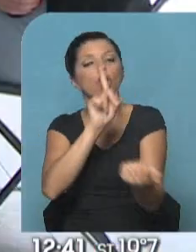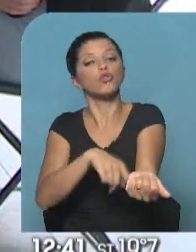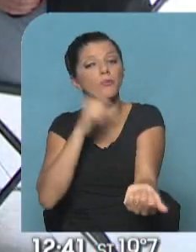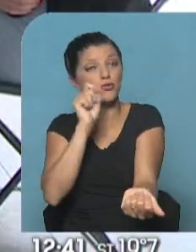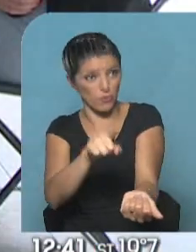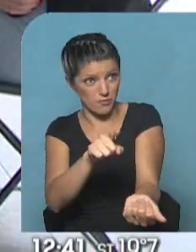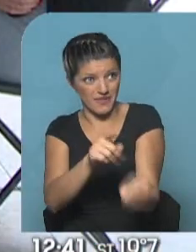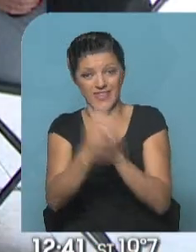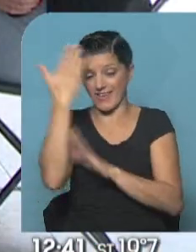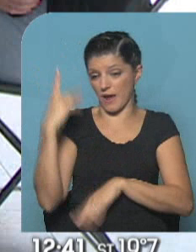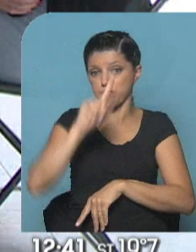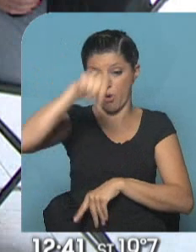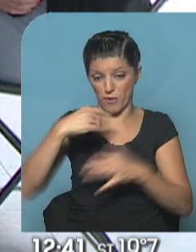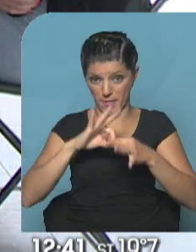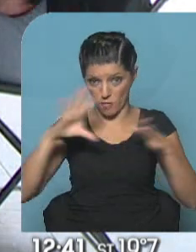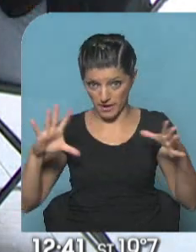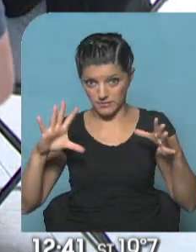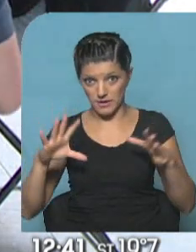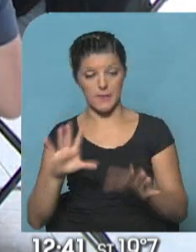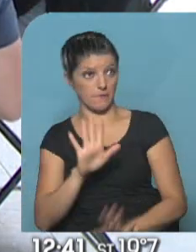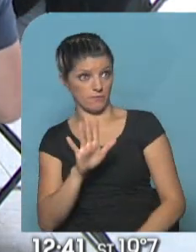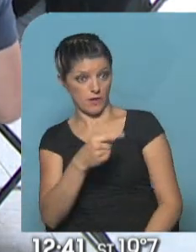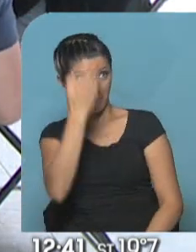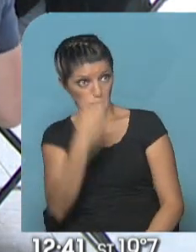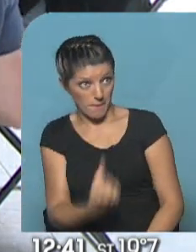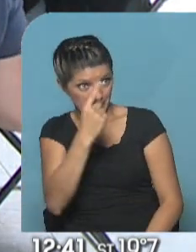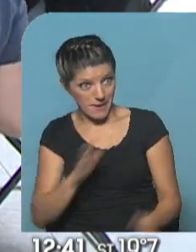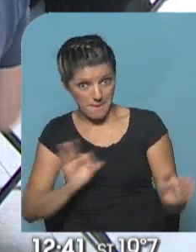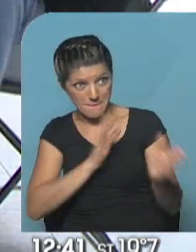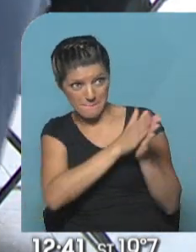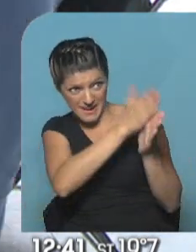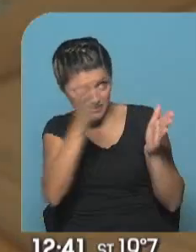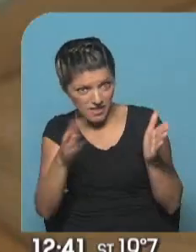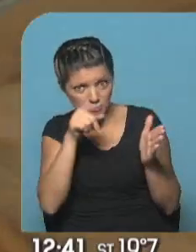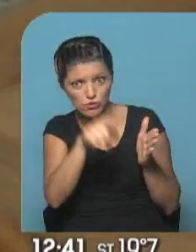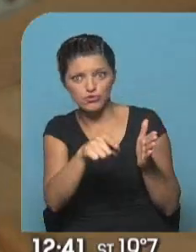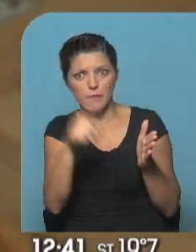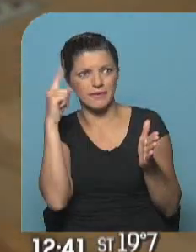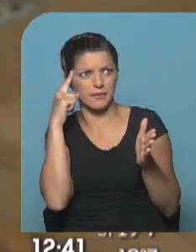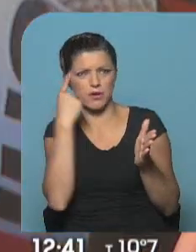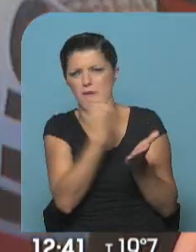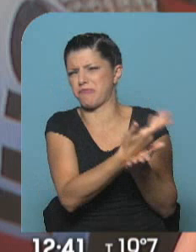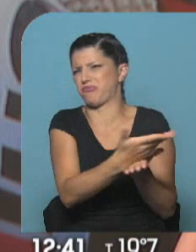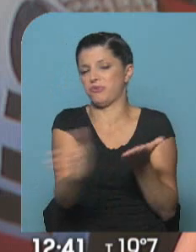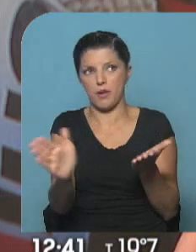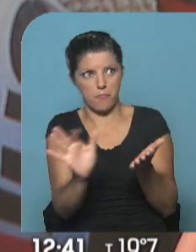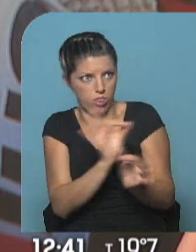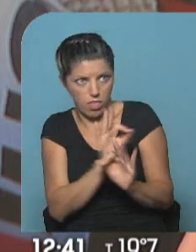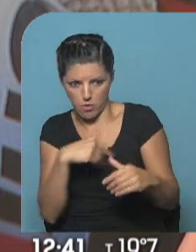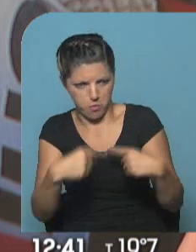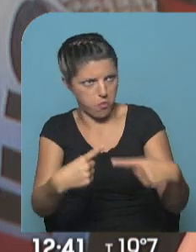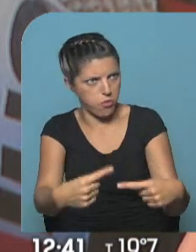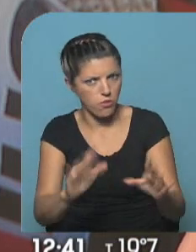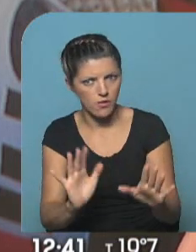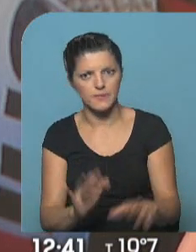de la democracia, ¿no? Piñera, la verdad que cuando en su primera presidencia uno imaginaba que iba a llegar, iba a barrer con todo, y no fue así. Fue bastante continuista. Todas